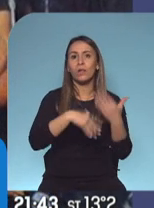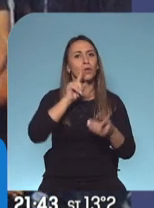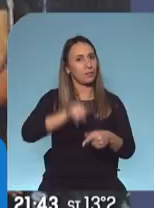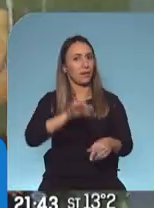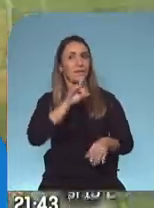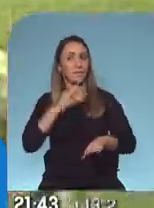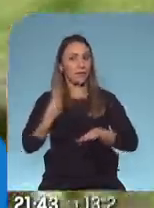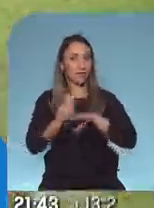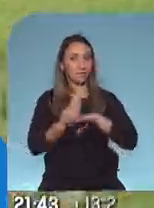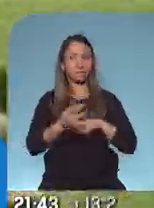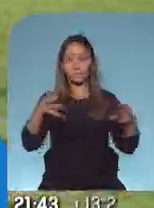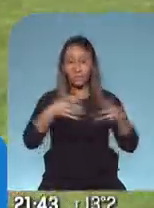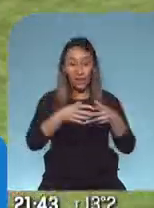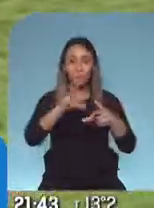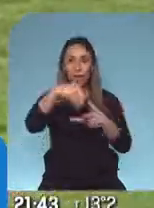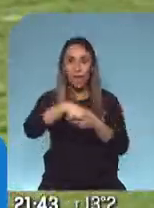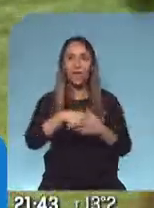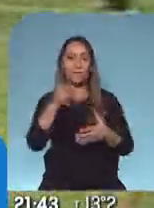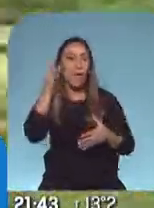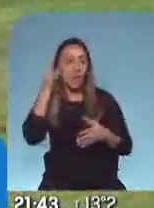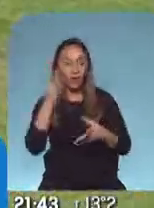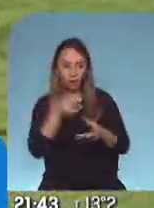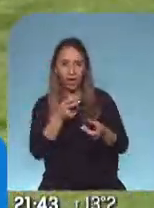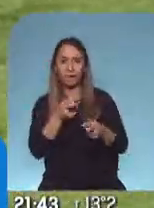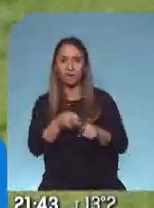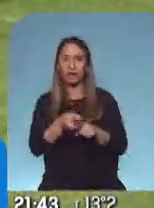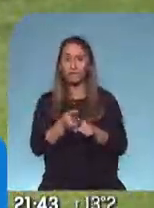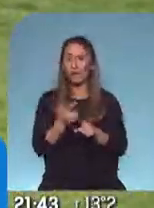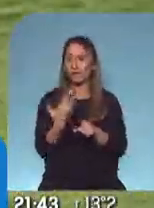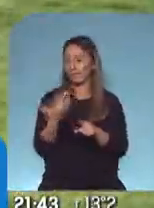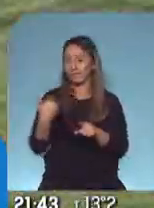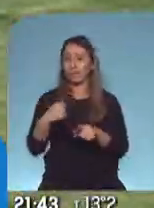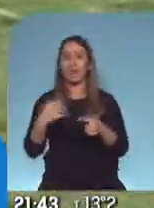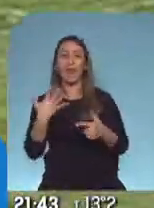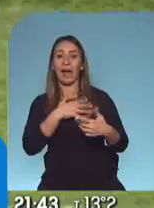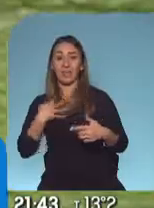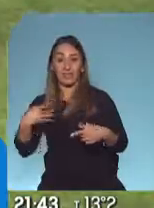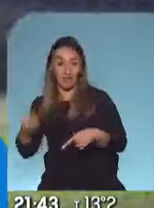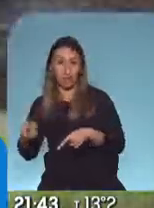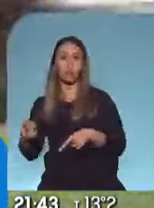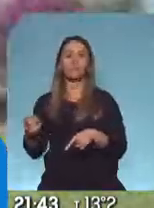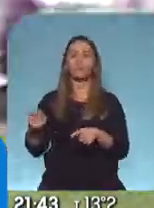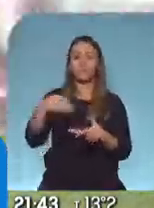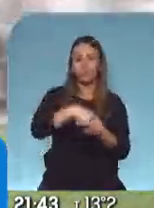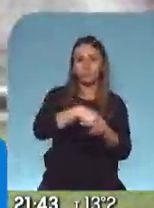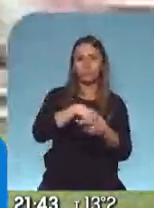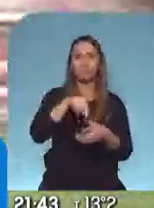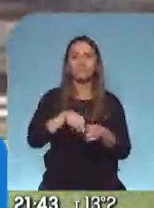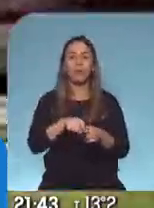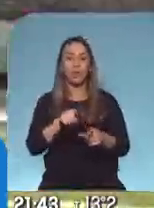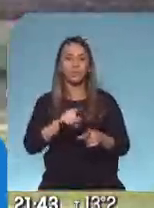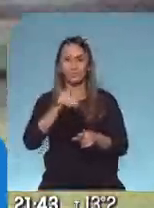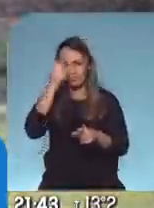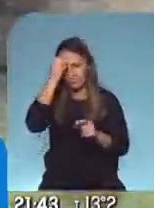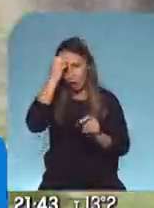Su equipo, con un Diego Armando Maradona recién llegado de Argentinos Juniors, se consagró en el inolvidable Metropolitano de